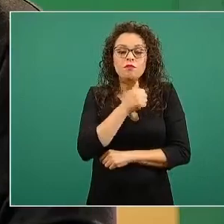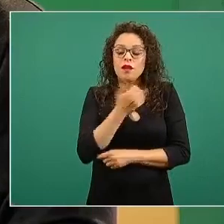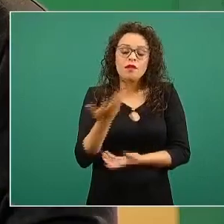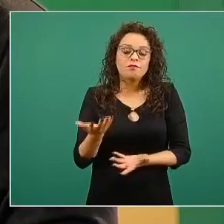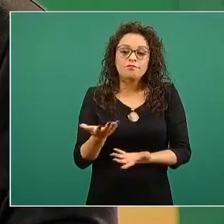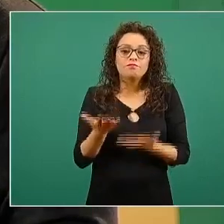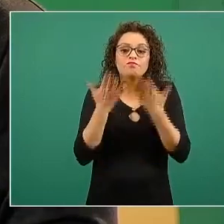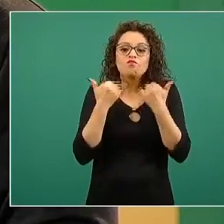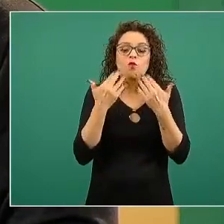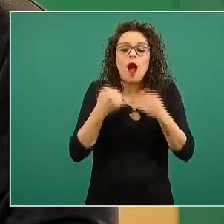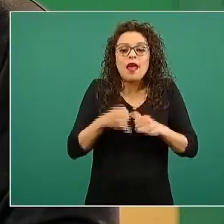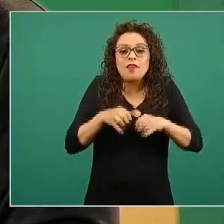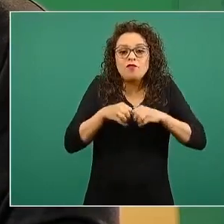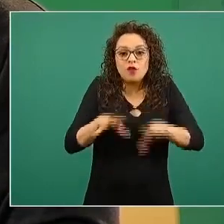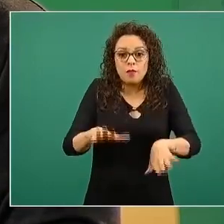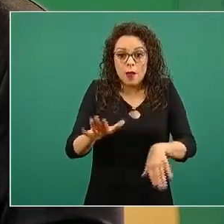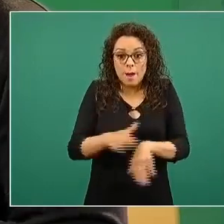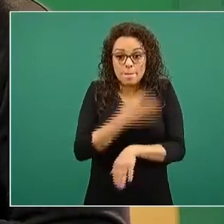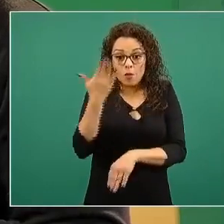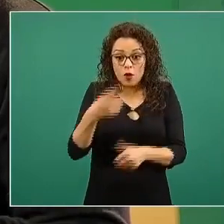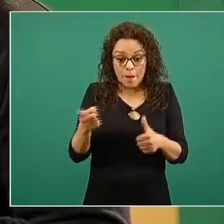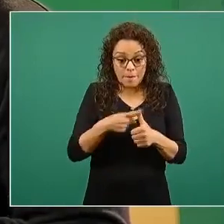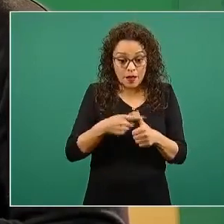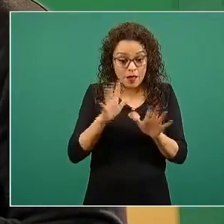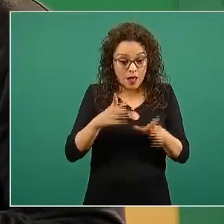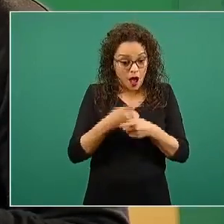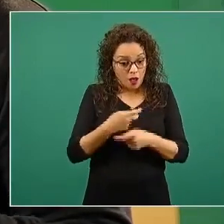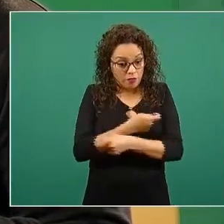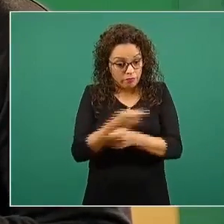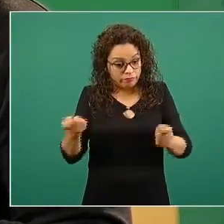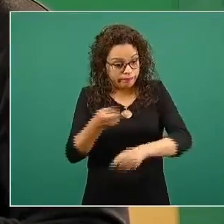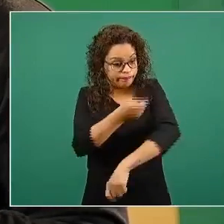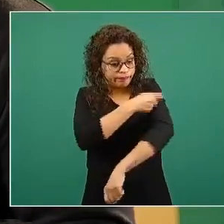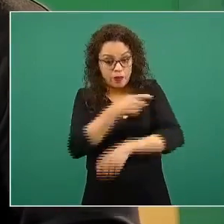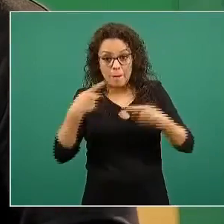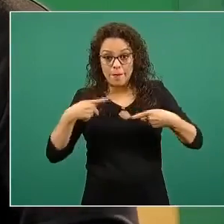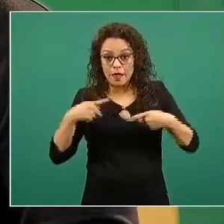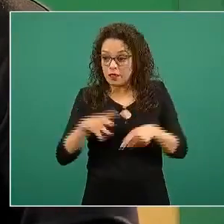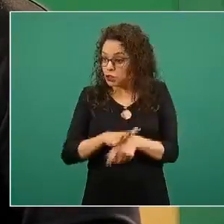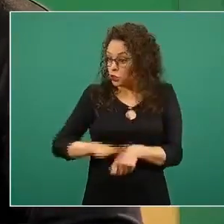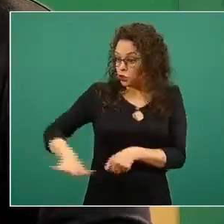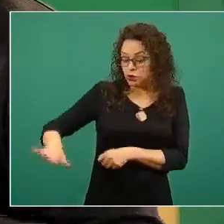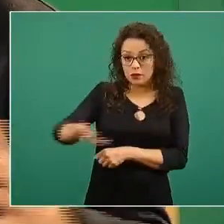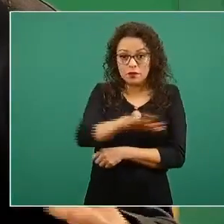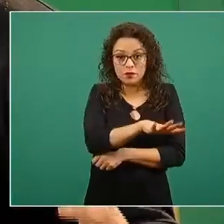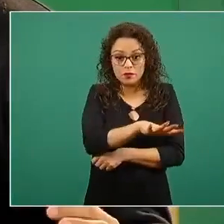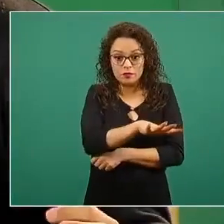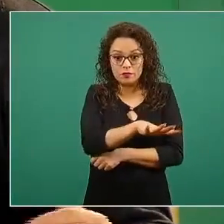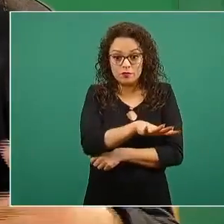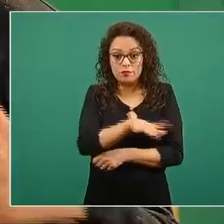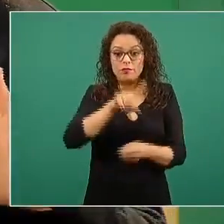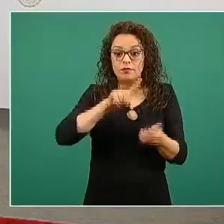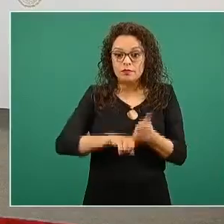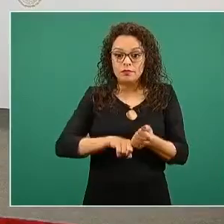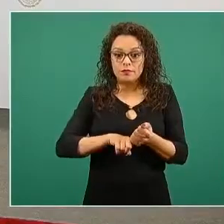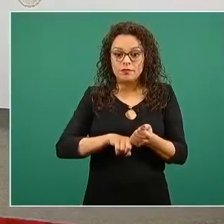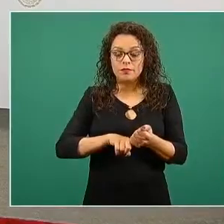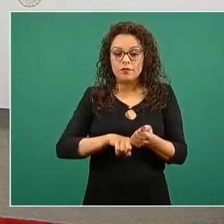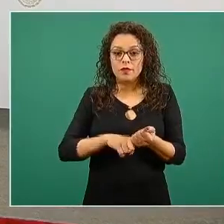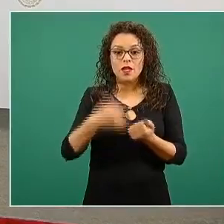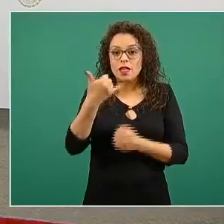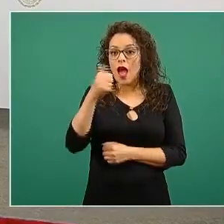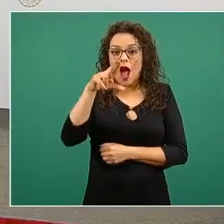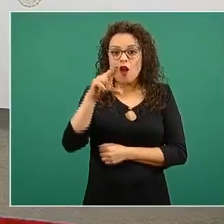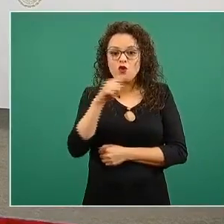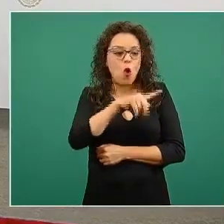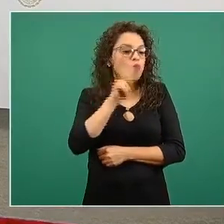dado que las primeras aplicaciones ya en el marco comunitario o a la población, es decir, fuera de lo que son los